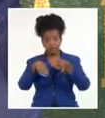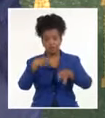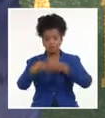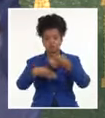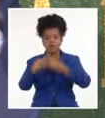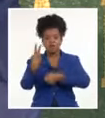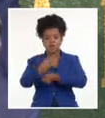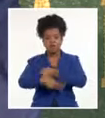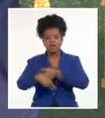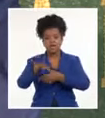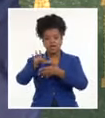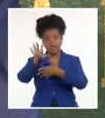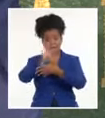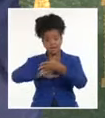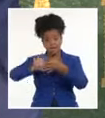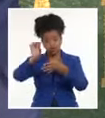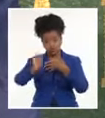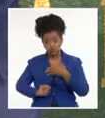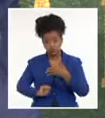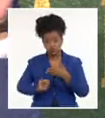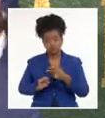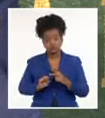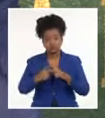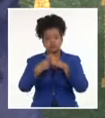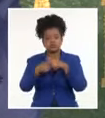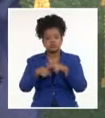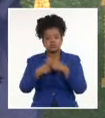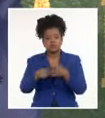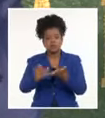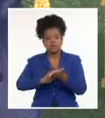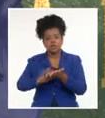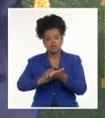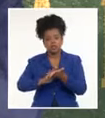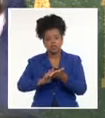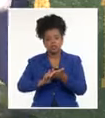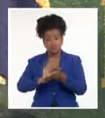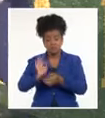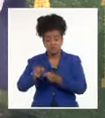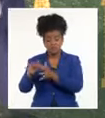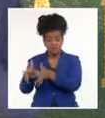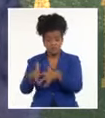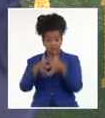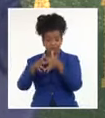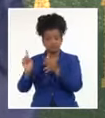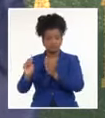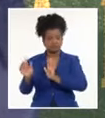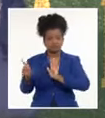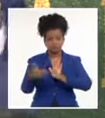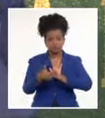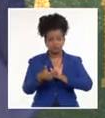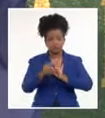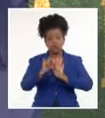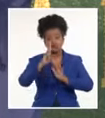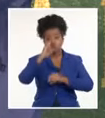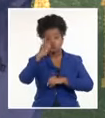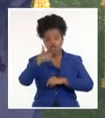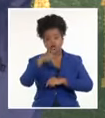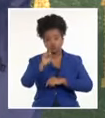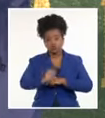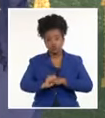Sur, en los países de América del Sur, no se metía a la OEA. Era la UNASUR la que estaba en la